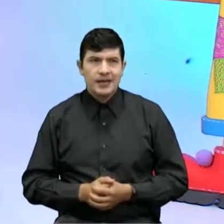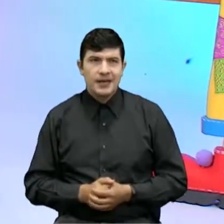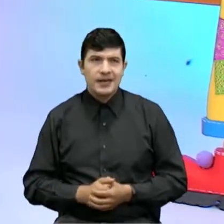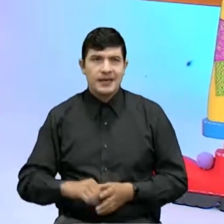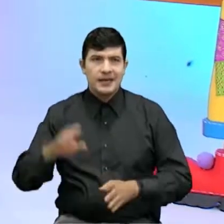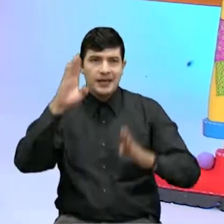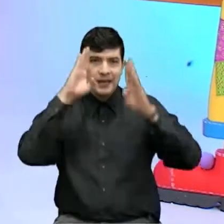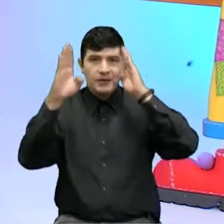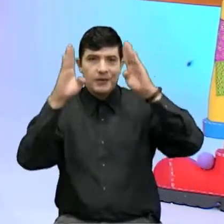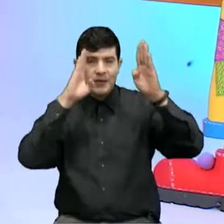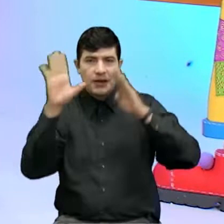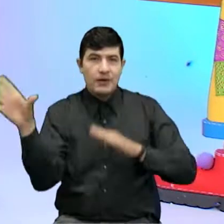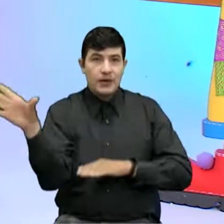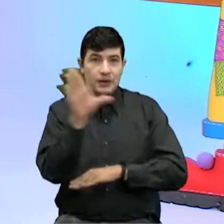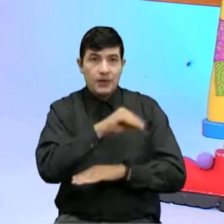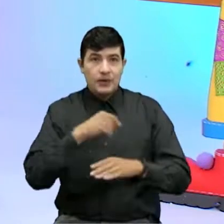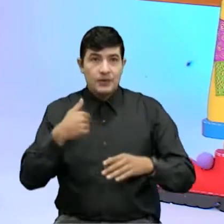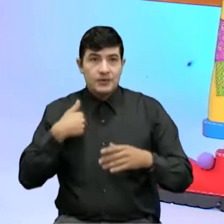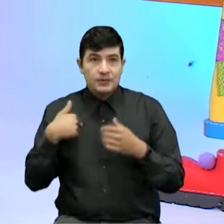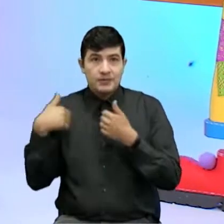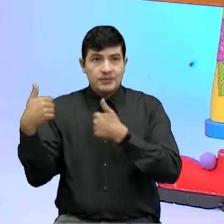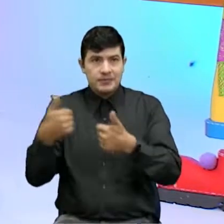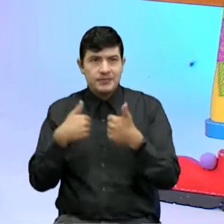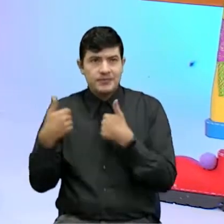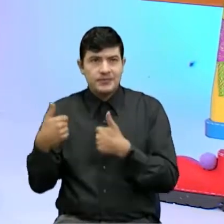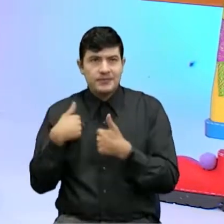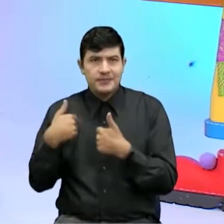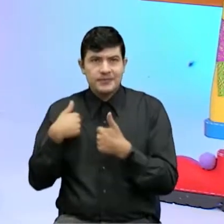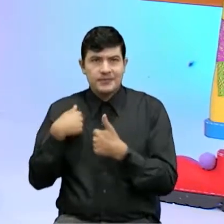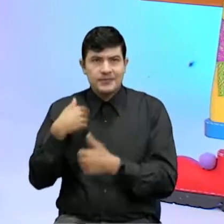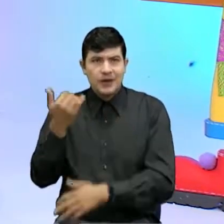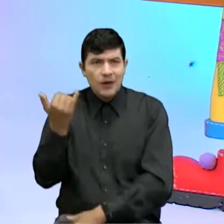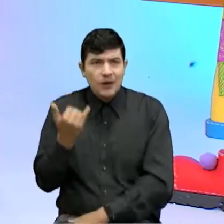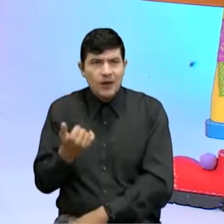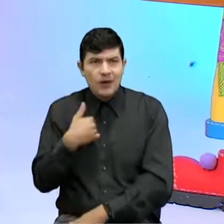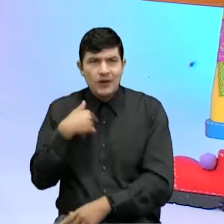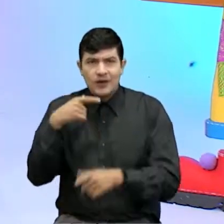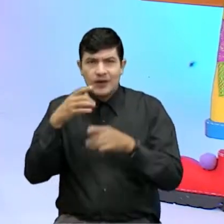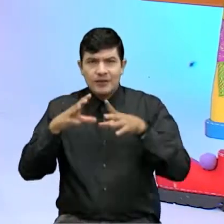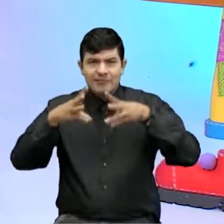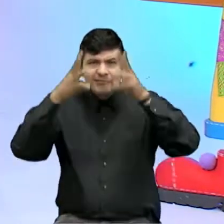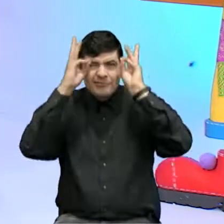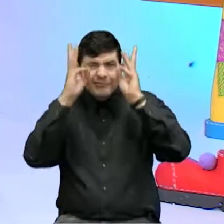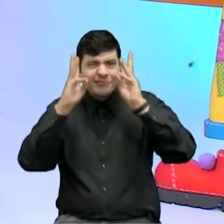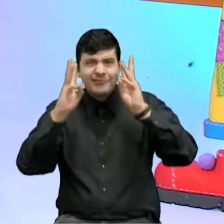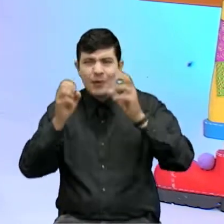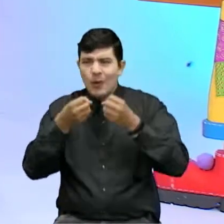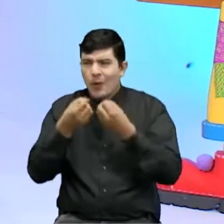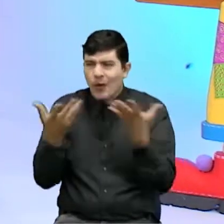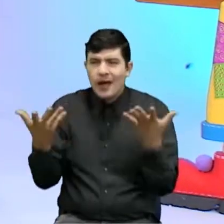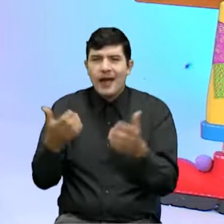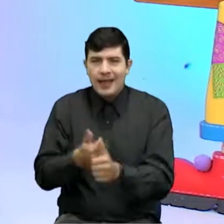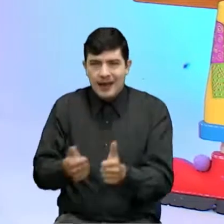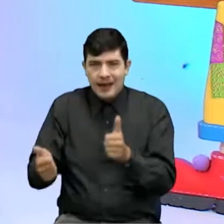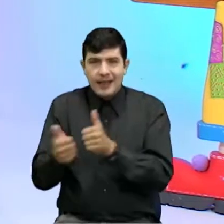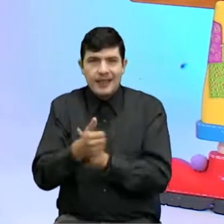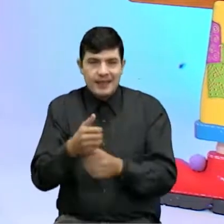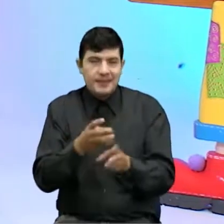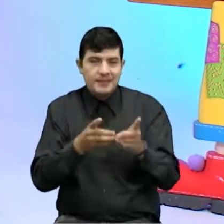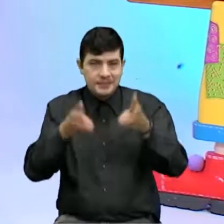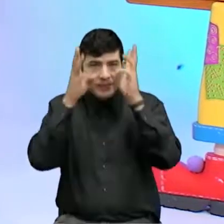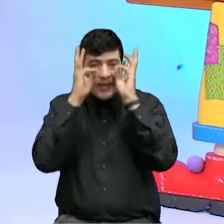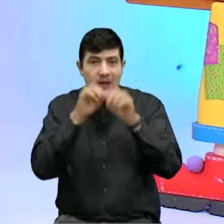hola, hola a todos. Bueno, dirán ustedes, ¿por qué me puse esta máscara hoy? ¿Por qué estamos de monstruos? Bueno, es que nos estamos adelantando un poquito a Halloween, pero